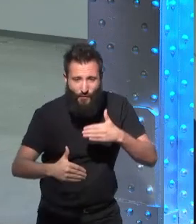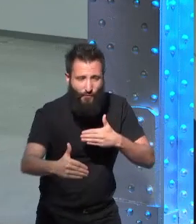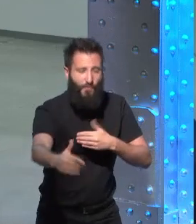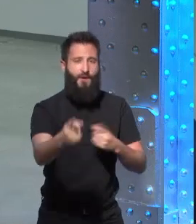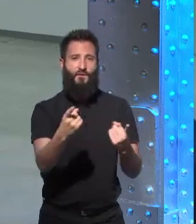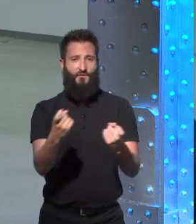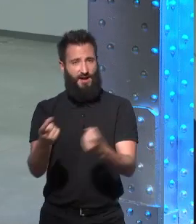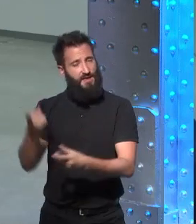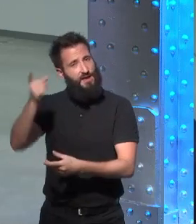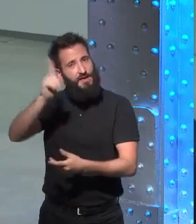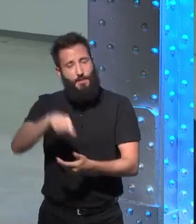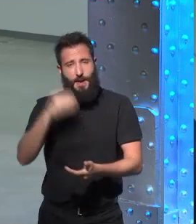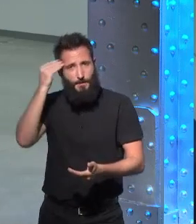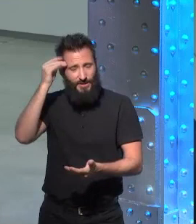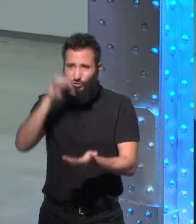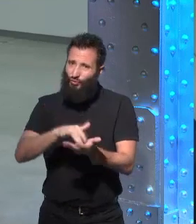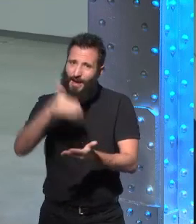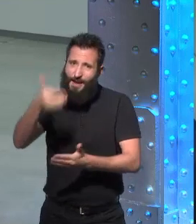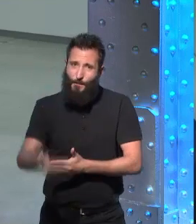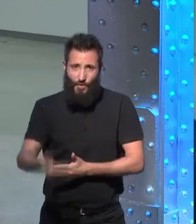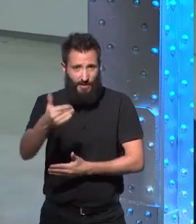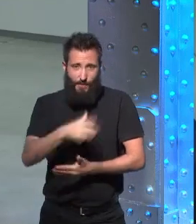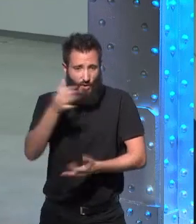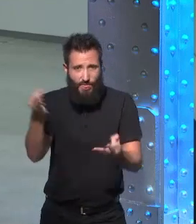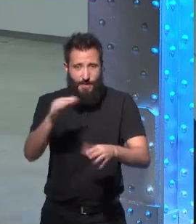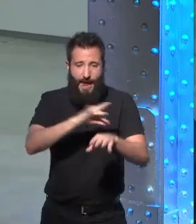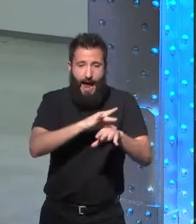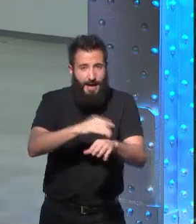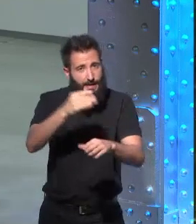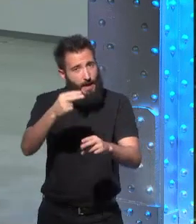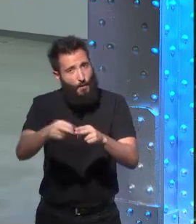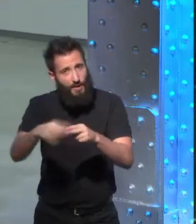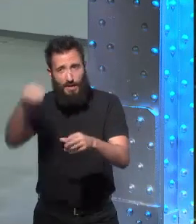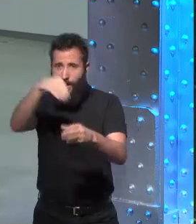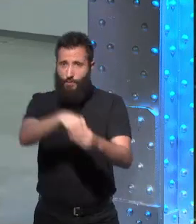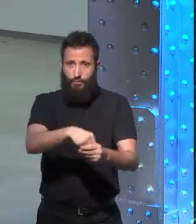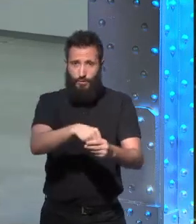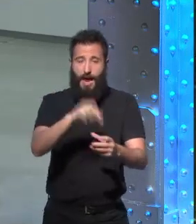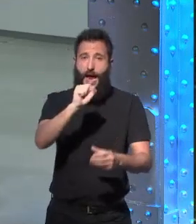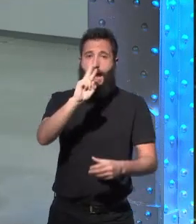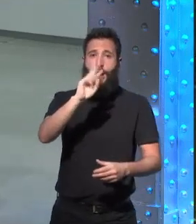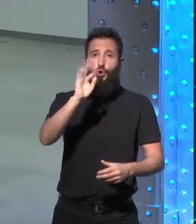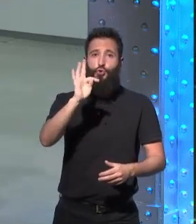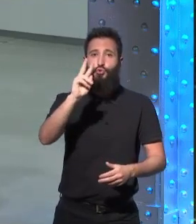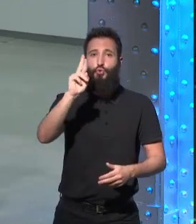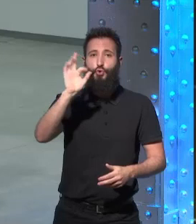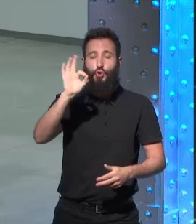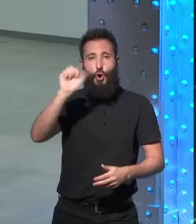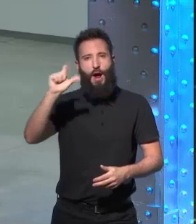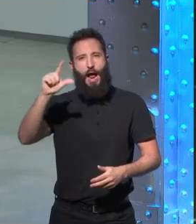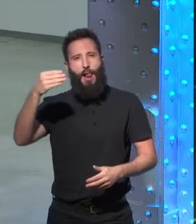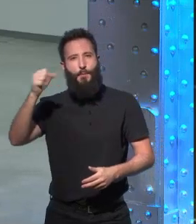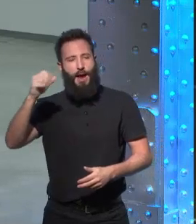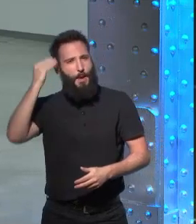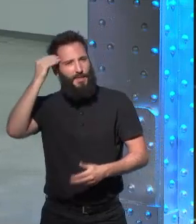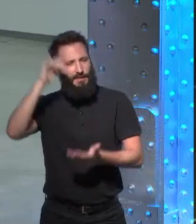que nos jugamos muchísimo. Por eso es tan importante que esté en la agenda política. Arturo y Alba, ¿están los jóvenes y los niños